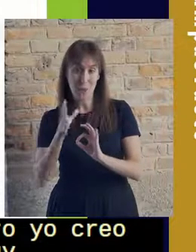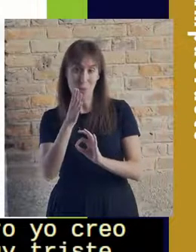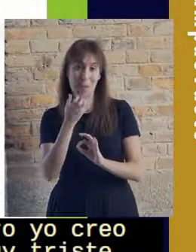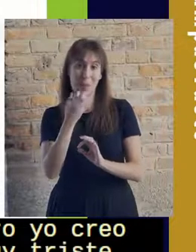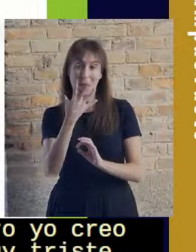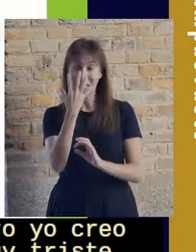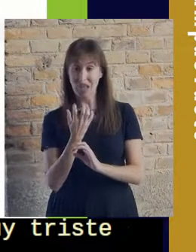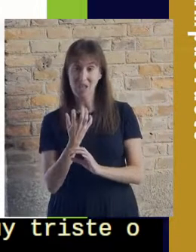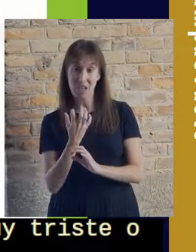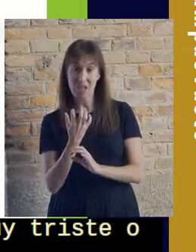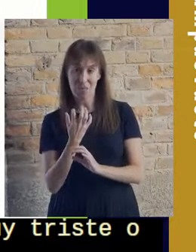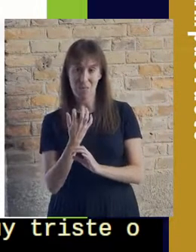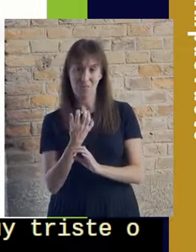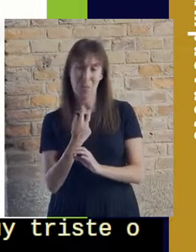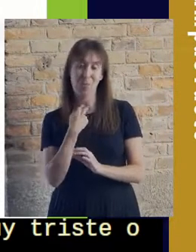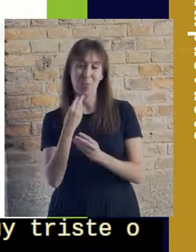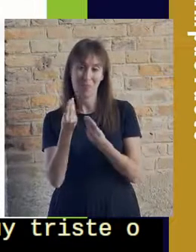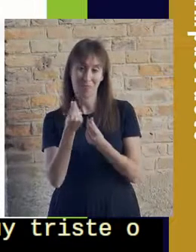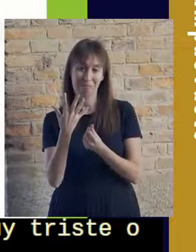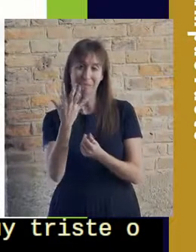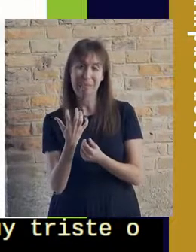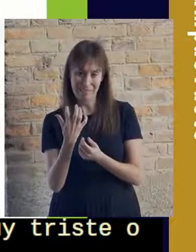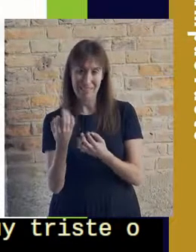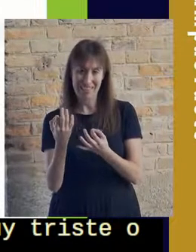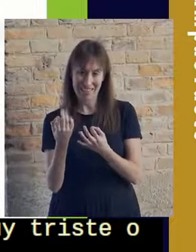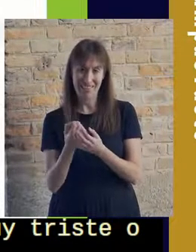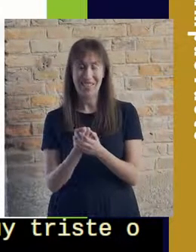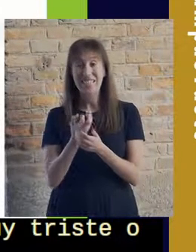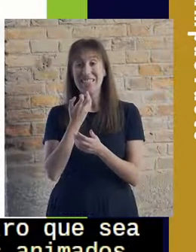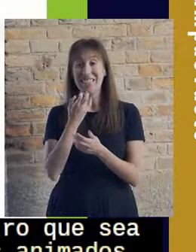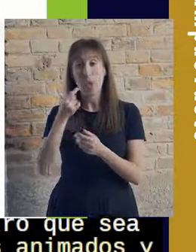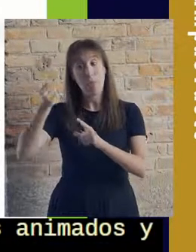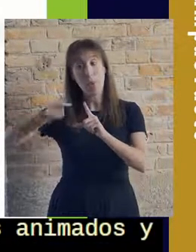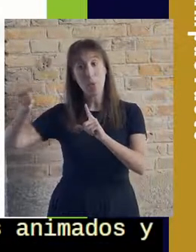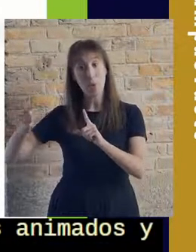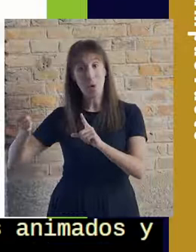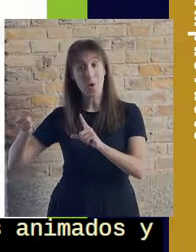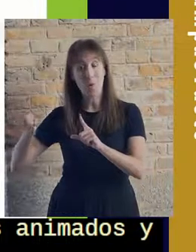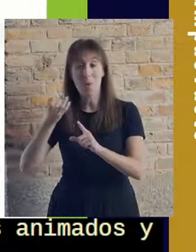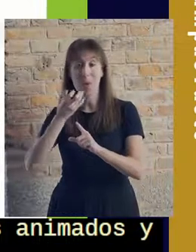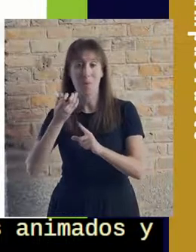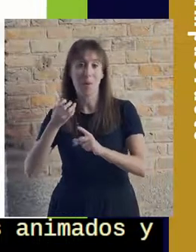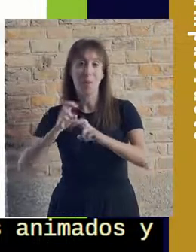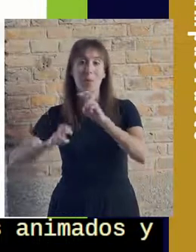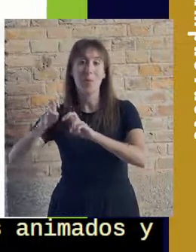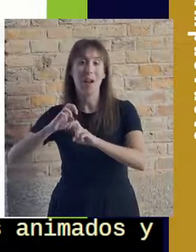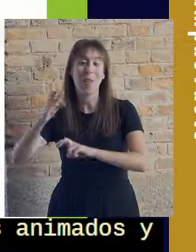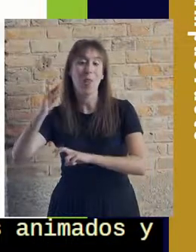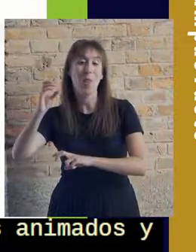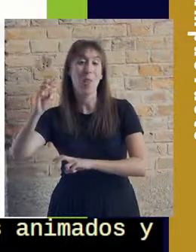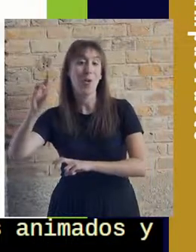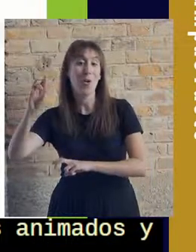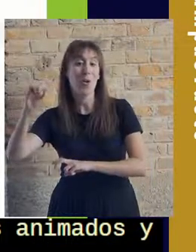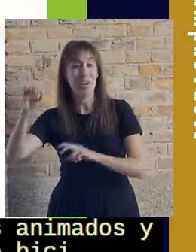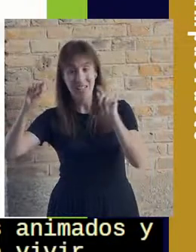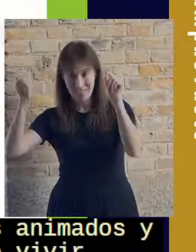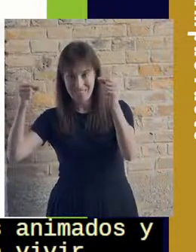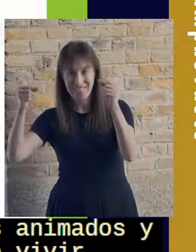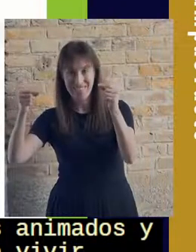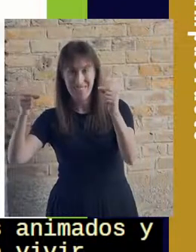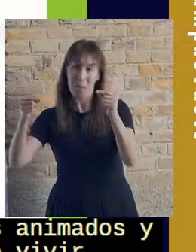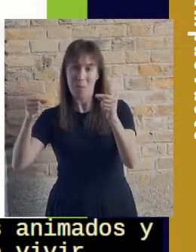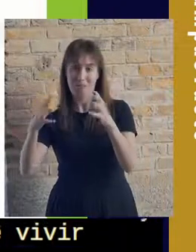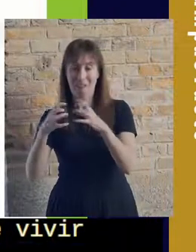pues tú métele un tono triste si es de dibujo animado si es yo que sé buscando a Dori Pues ponle al Gar vía de vivir